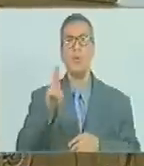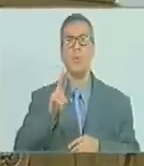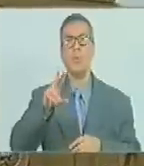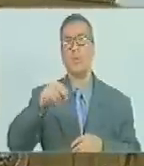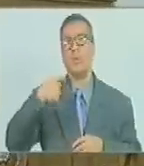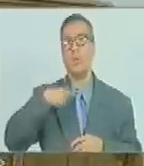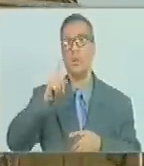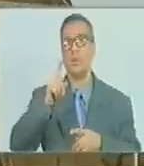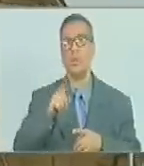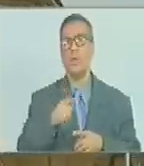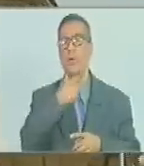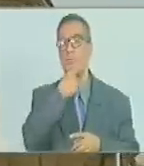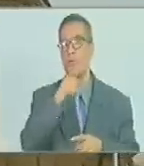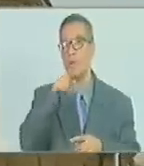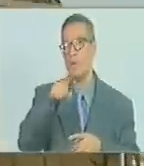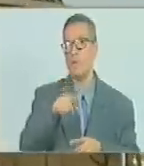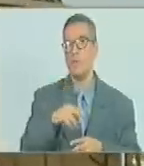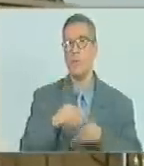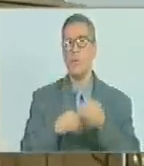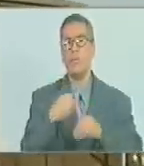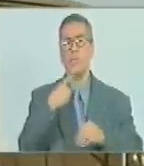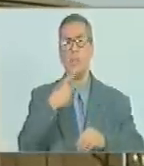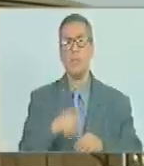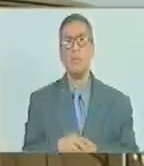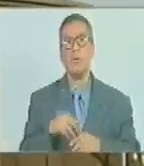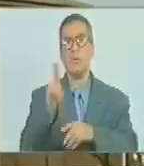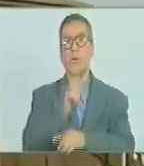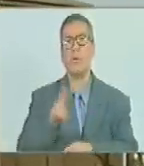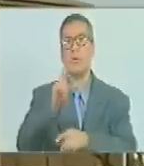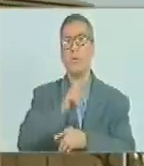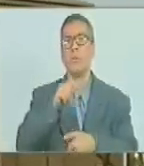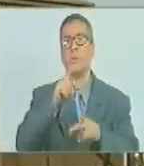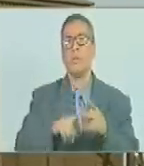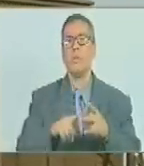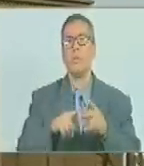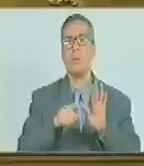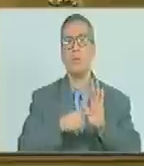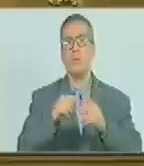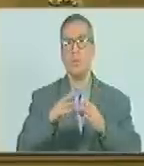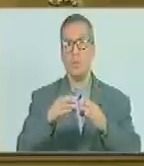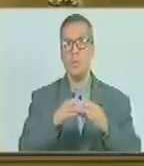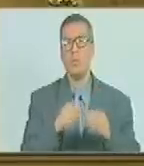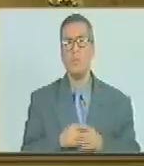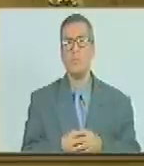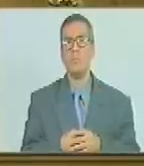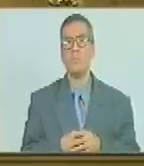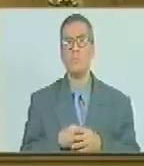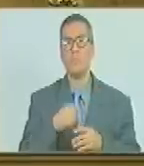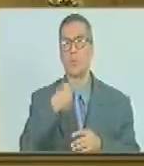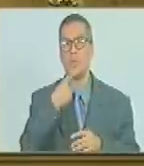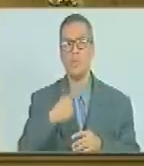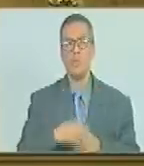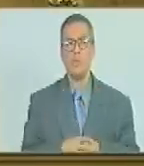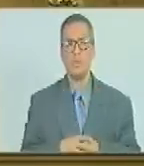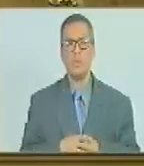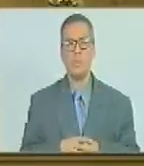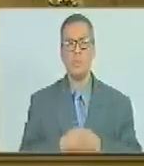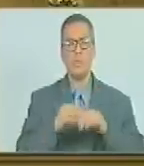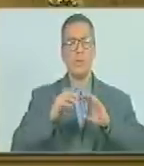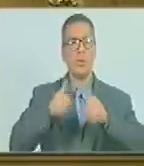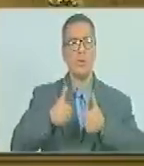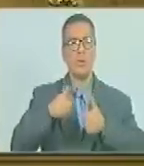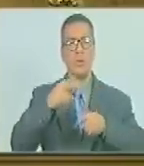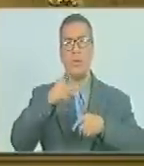como un recurso de fácil retórica, lo uso como una categoría teórico-conceptual que expresa los principios